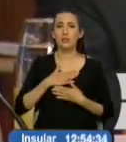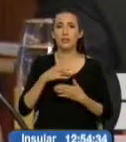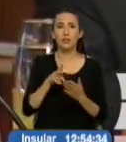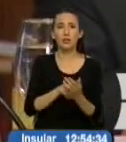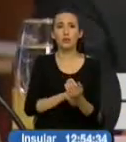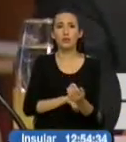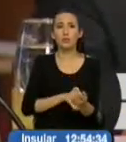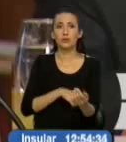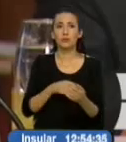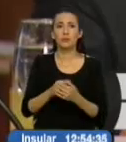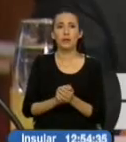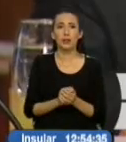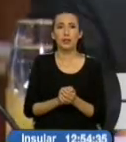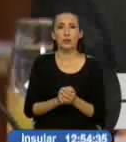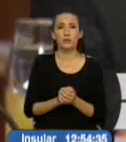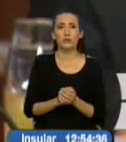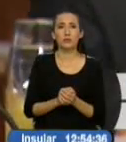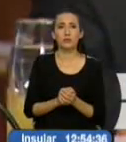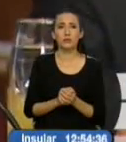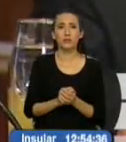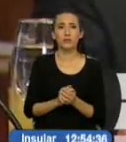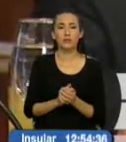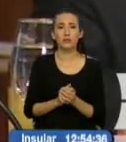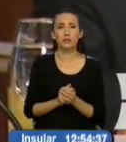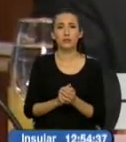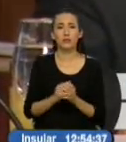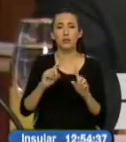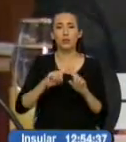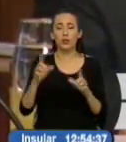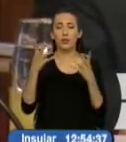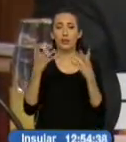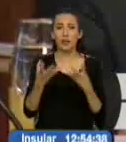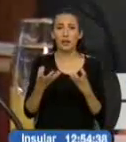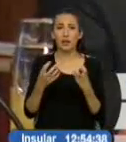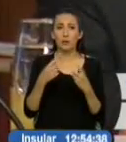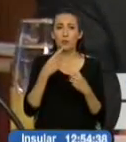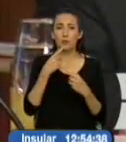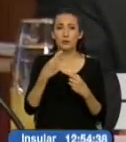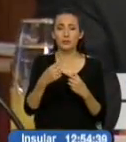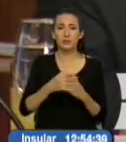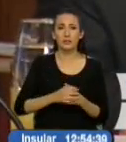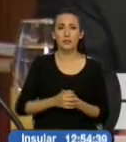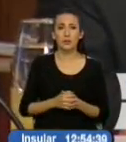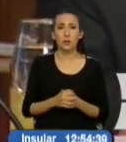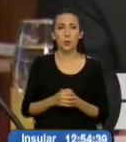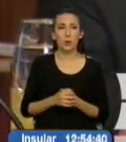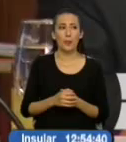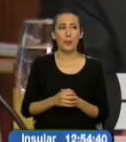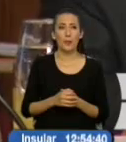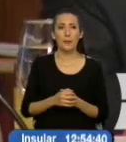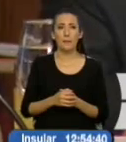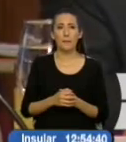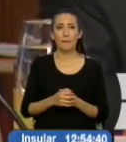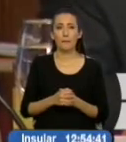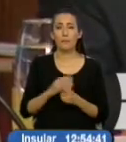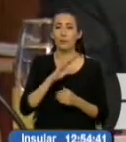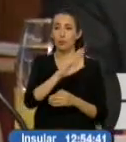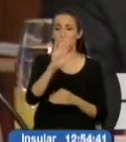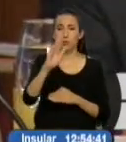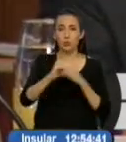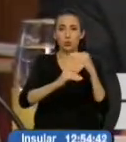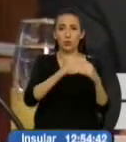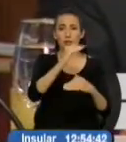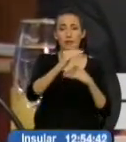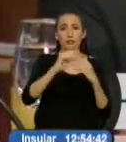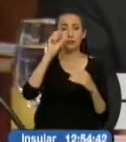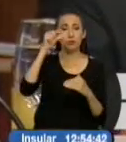acostumbrados, pero lo que queremos manifestar es esto. Durante su gobierno,